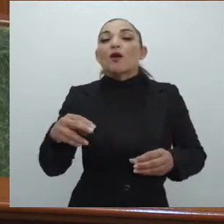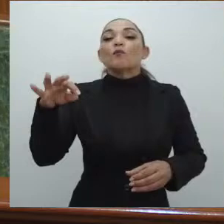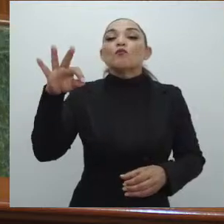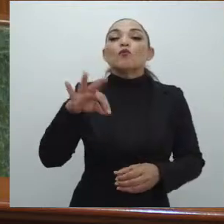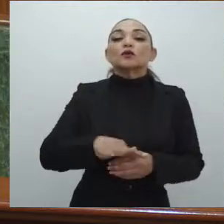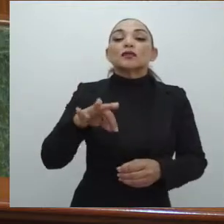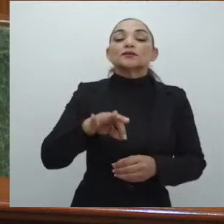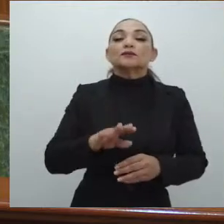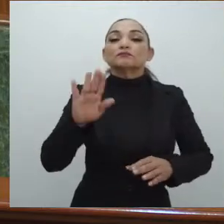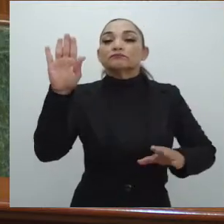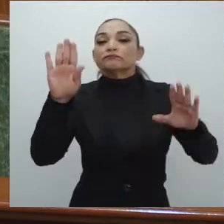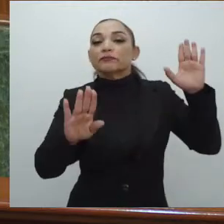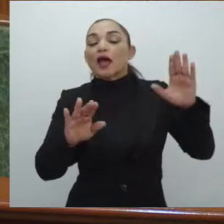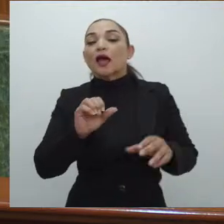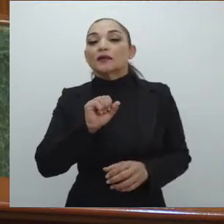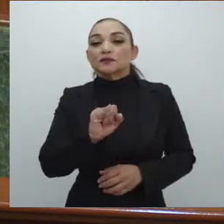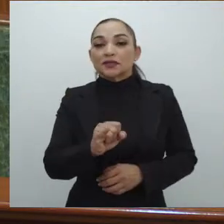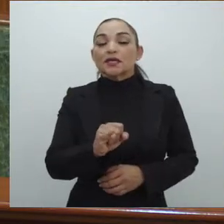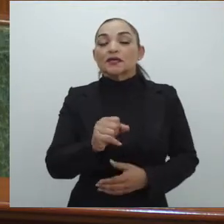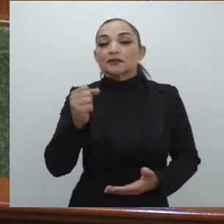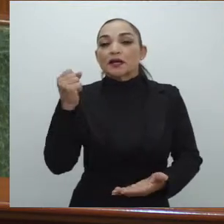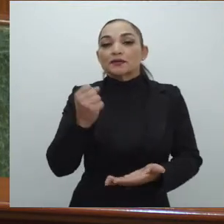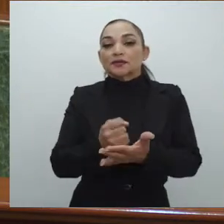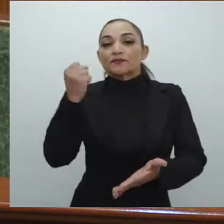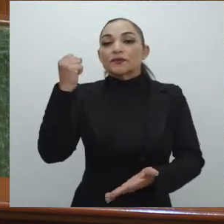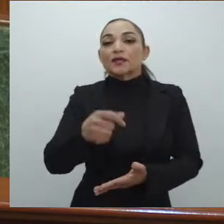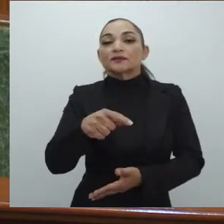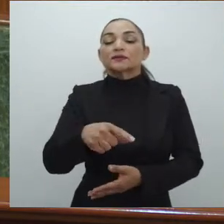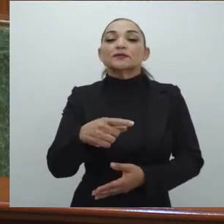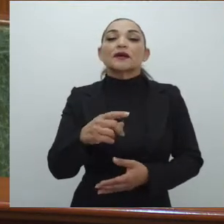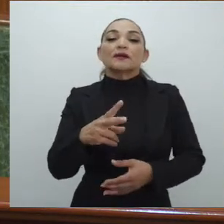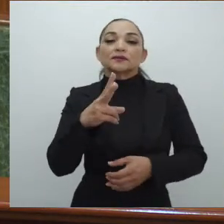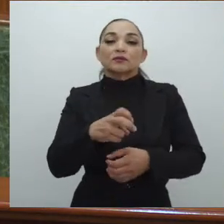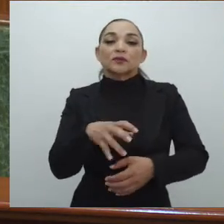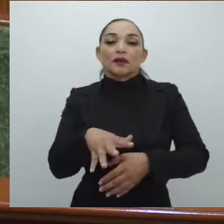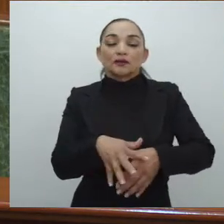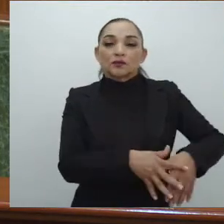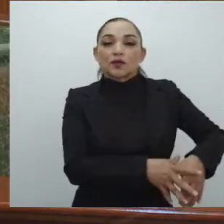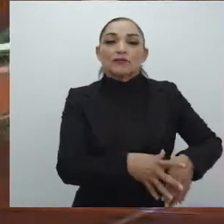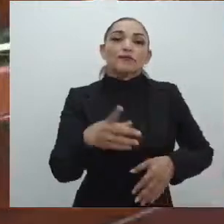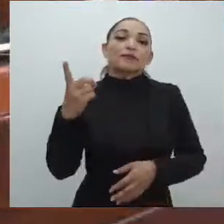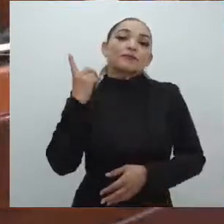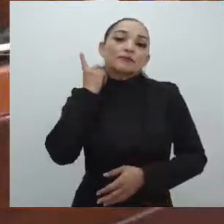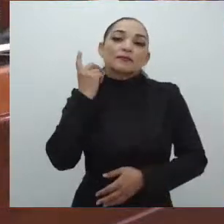tal dispensa. Las diputadas y los diputados que estén por la afirmativa, sírvanse en manifestarlo.